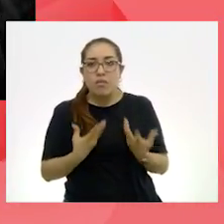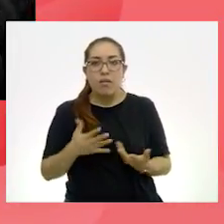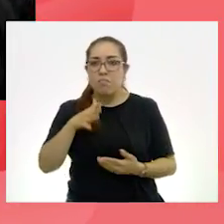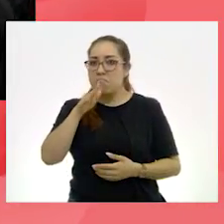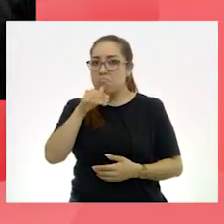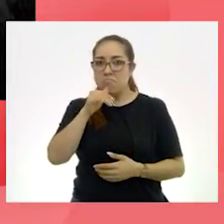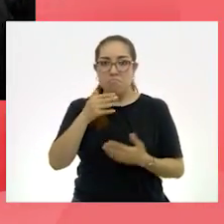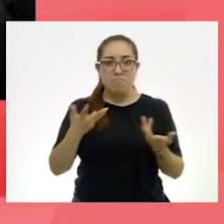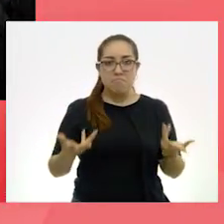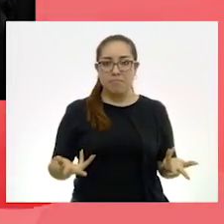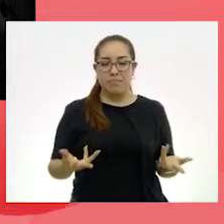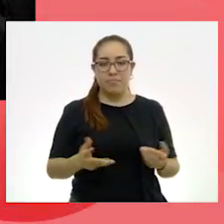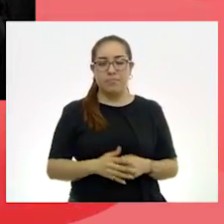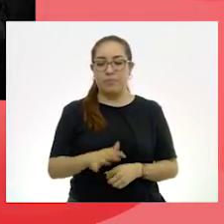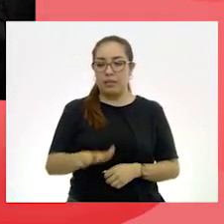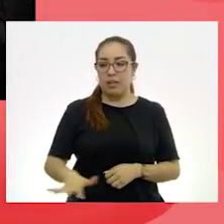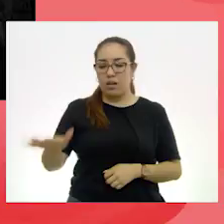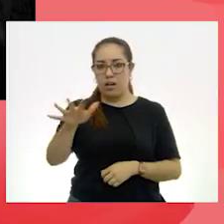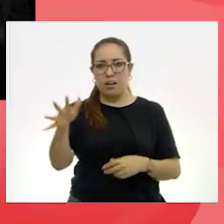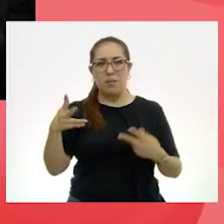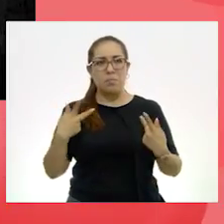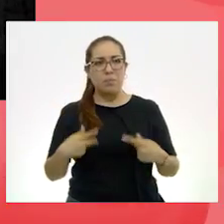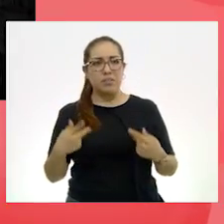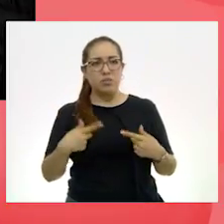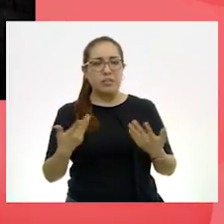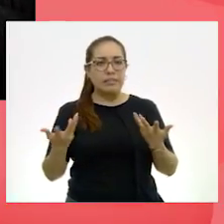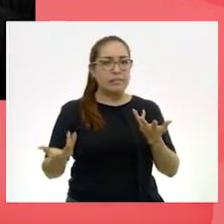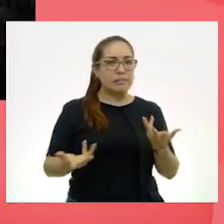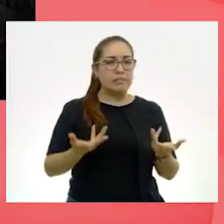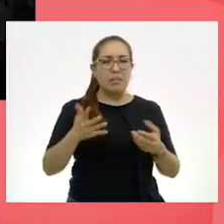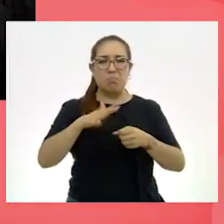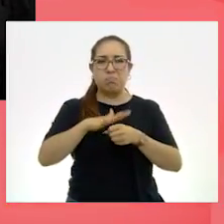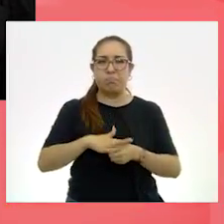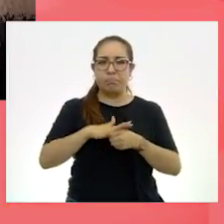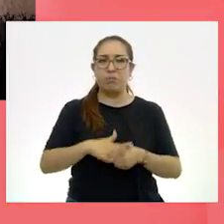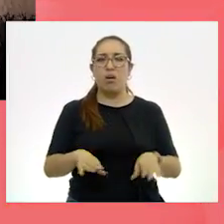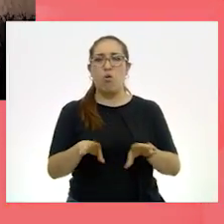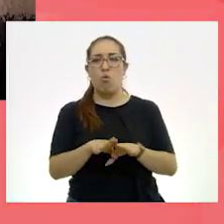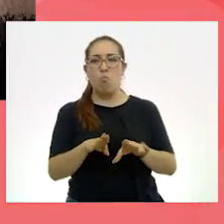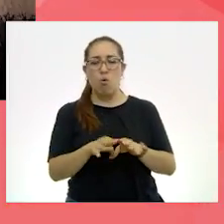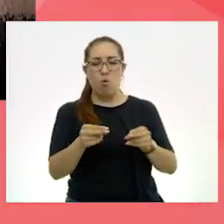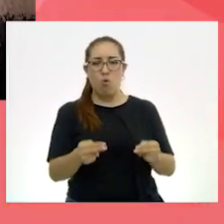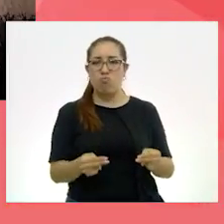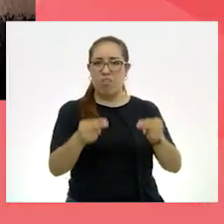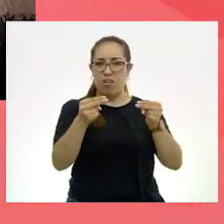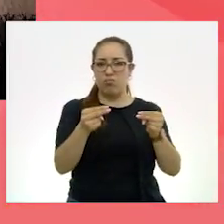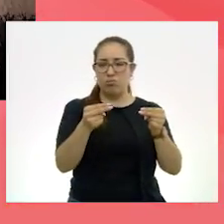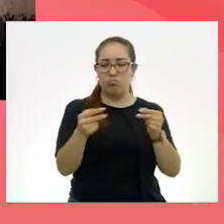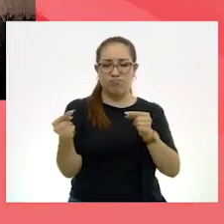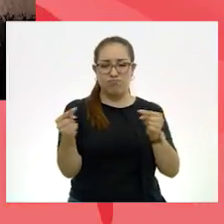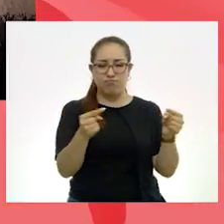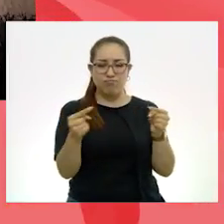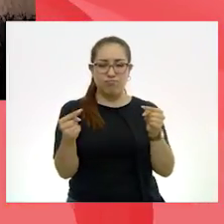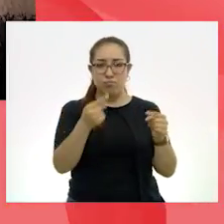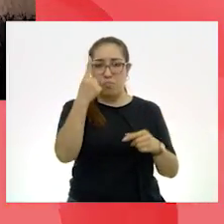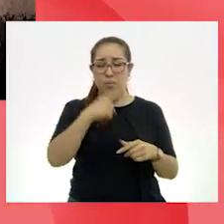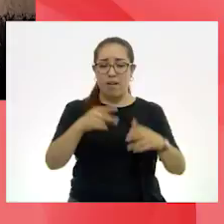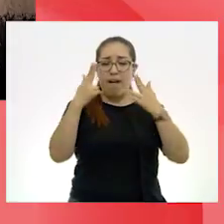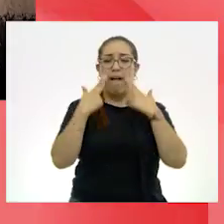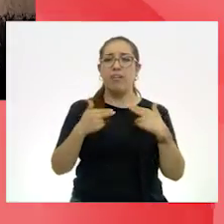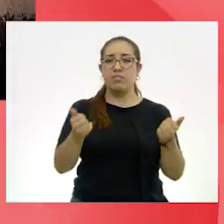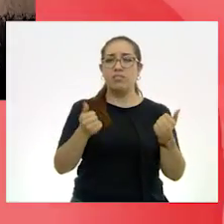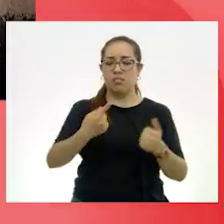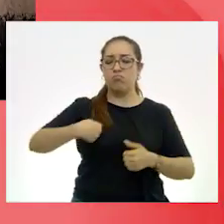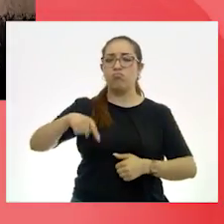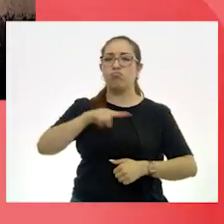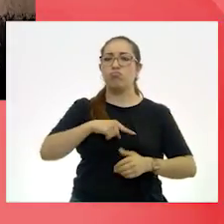gente. Y entonces se ven presionados en la negociación para tratar de la hacienda de mostrar que ellos son